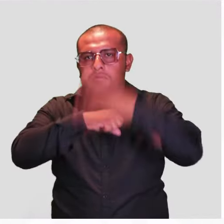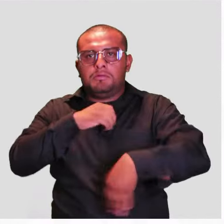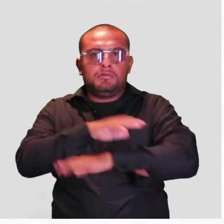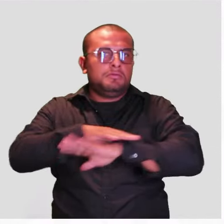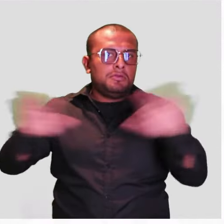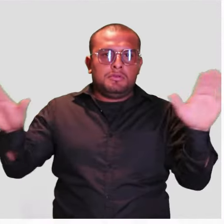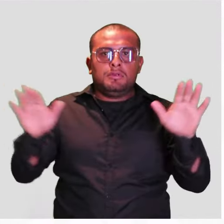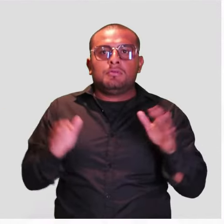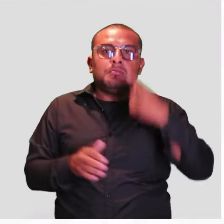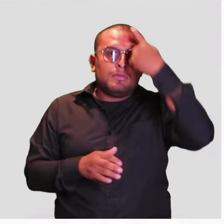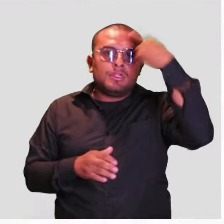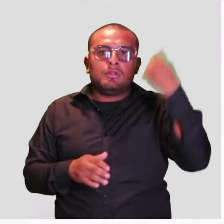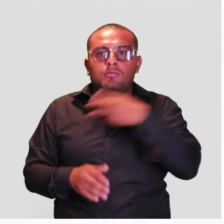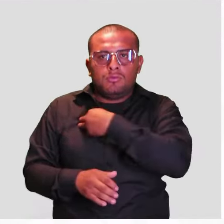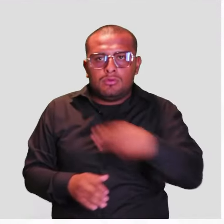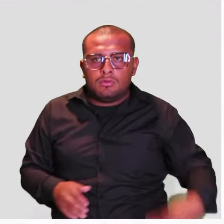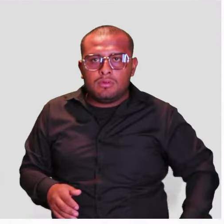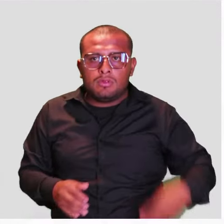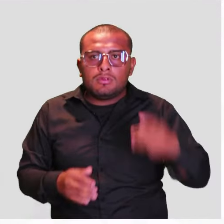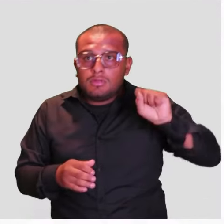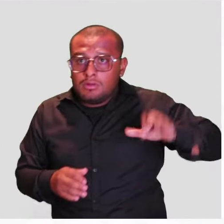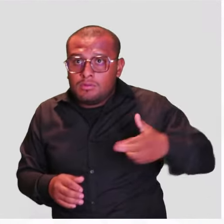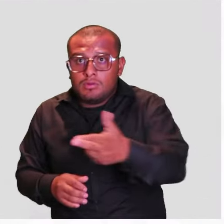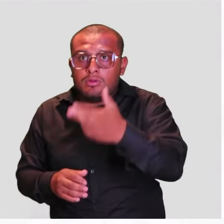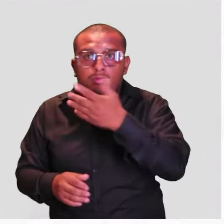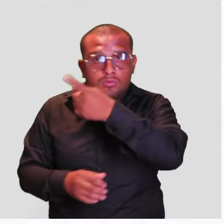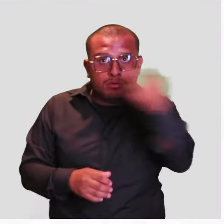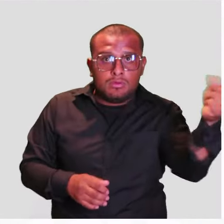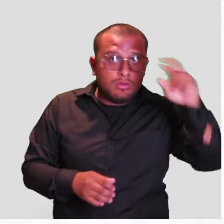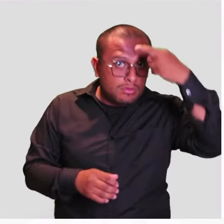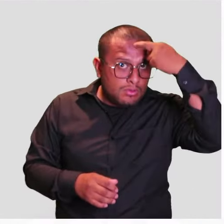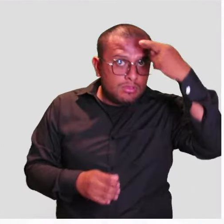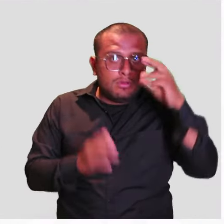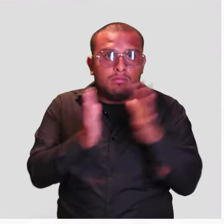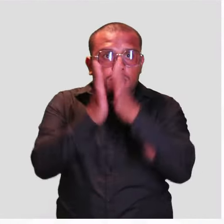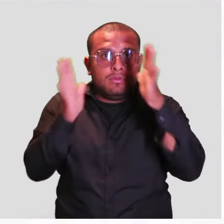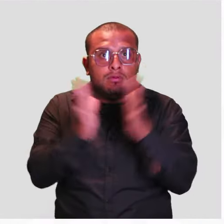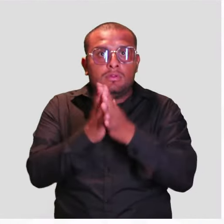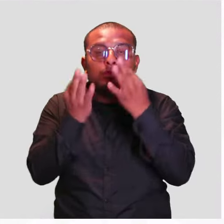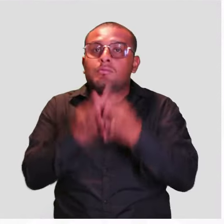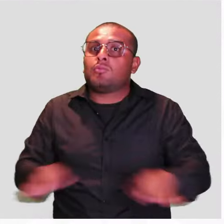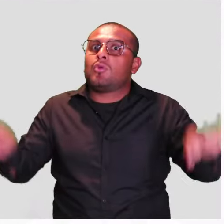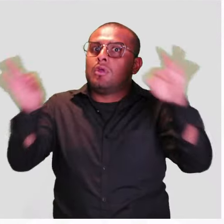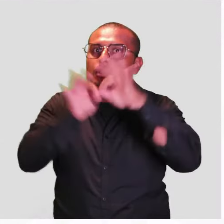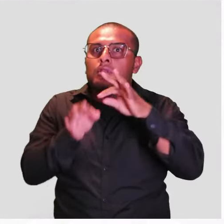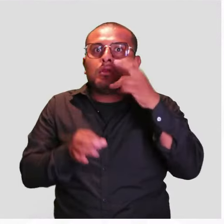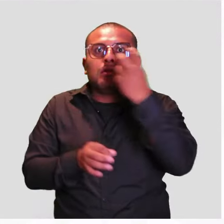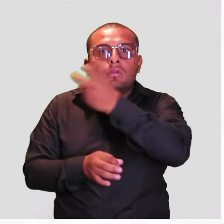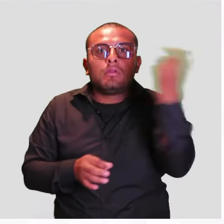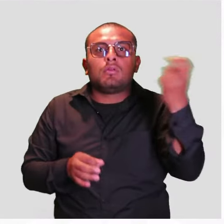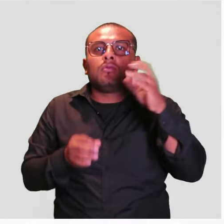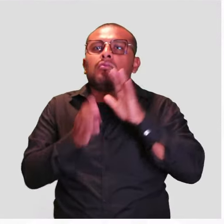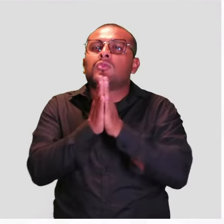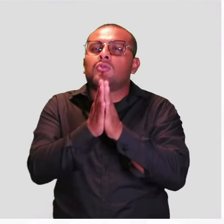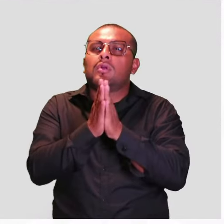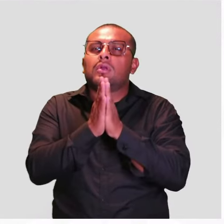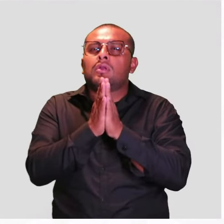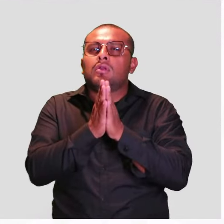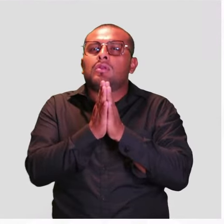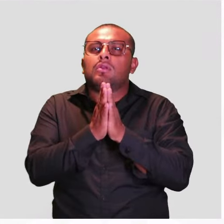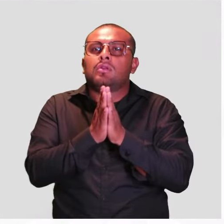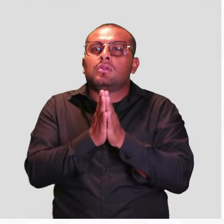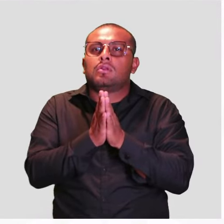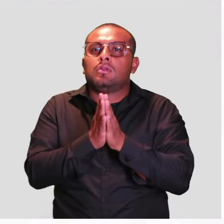San Juan del Río. Les recordamos que su participación es mucho, muy importante y es por ello que les invitamos a obtener esta